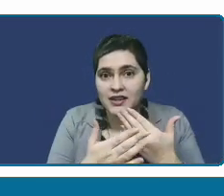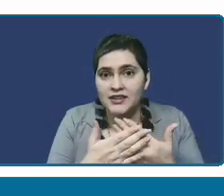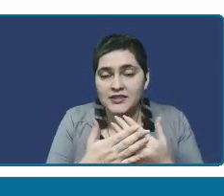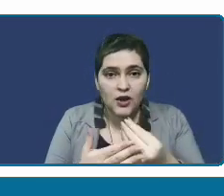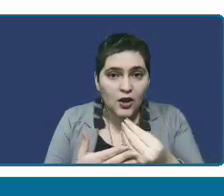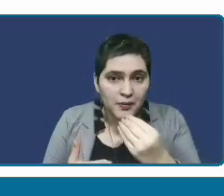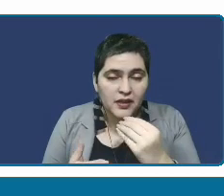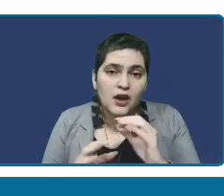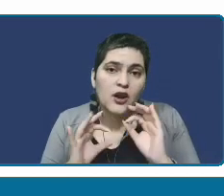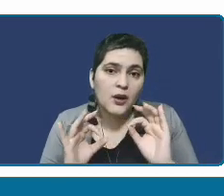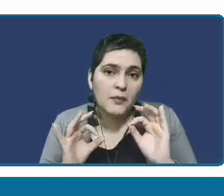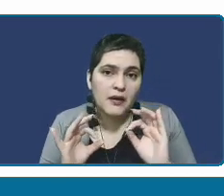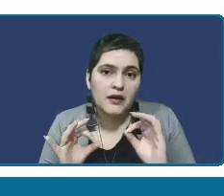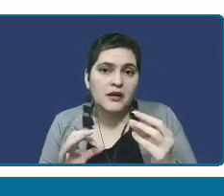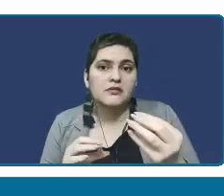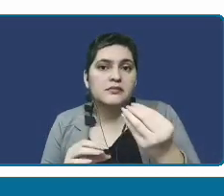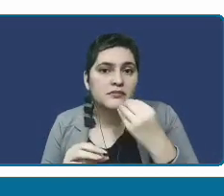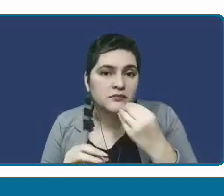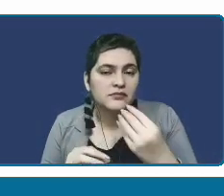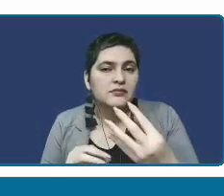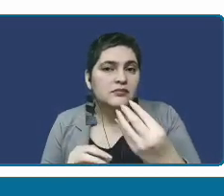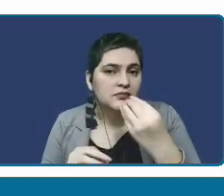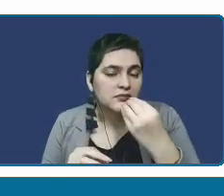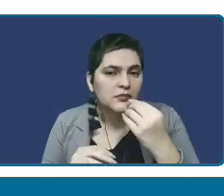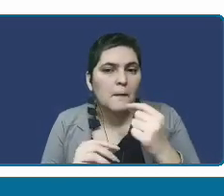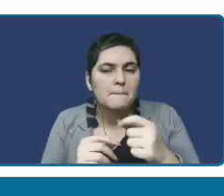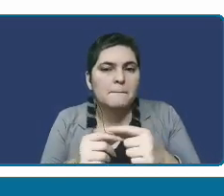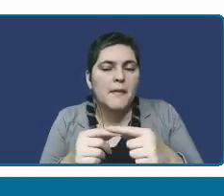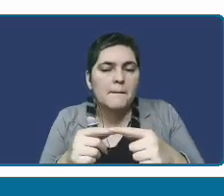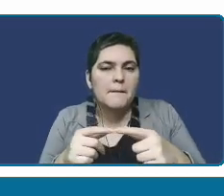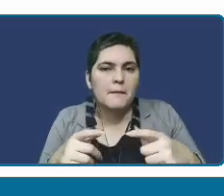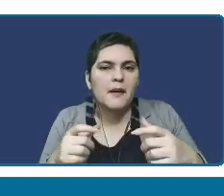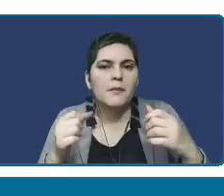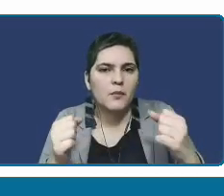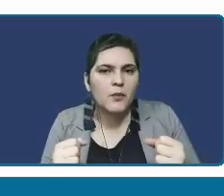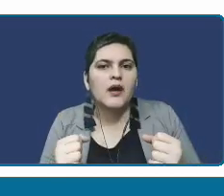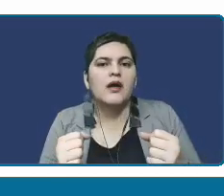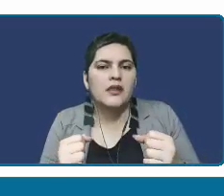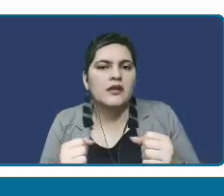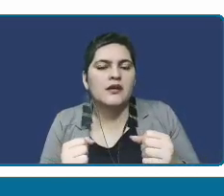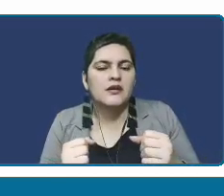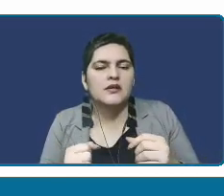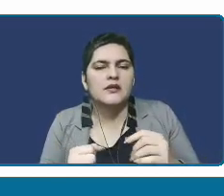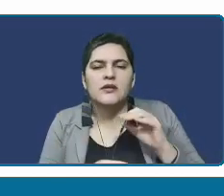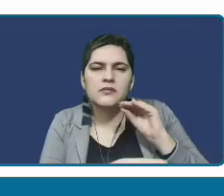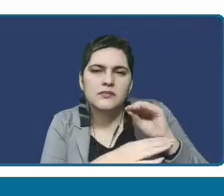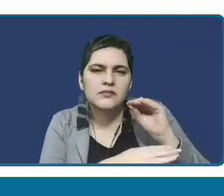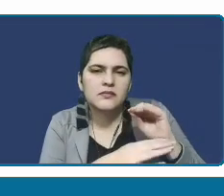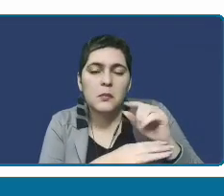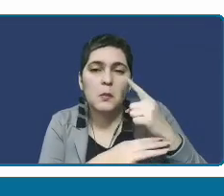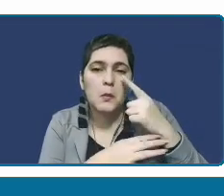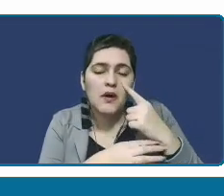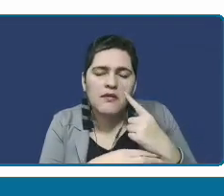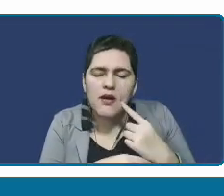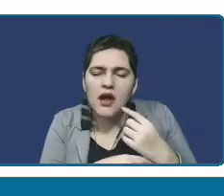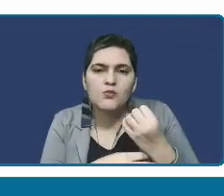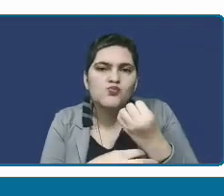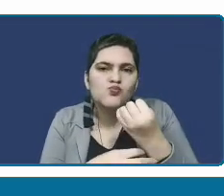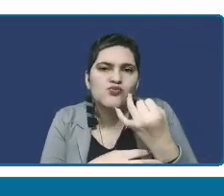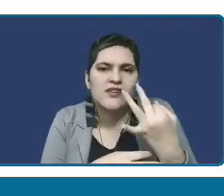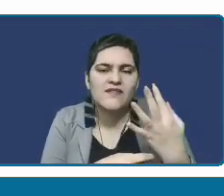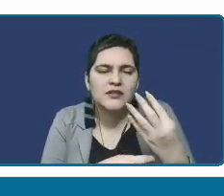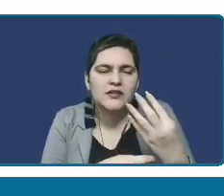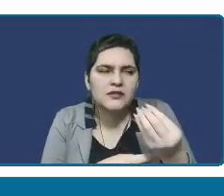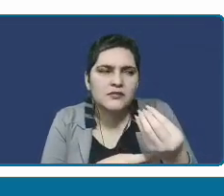logre recibir, y esto se puede aumentar entonces en autismo hasta tener que probarlo muchas más veces para lograr